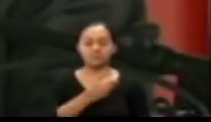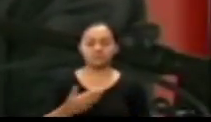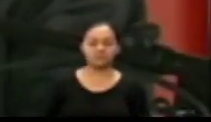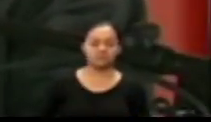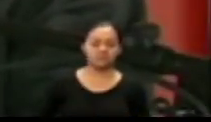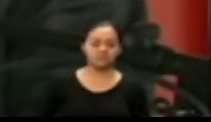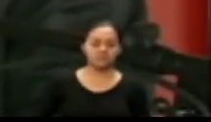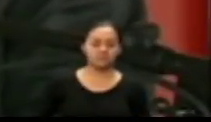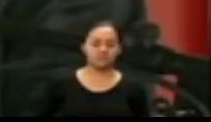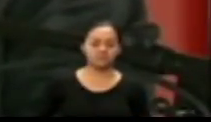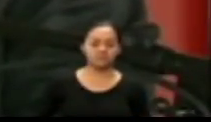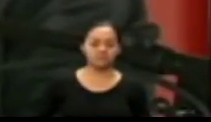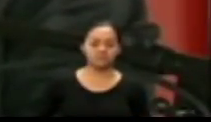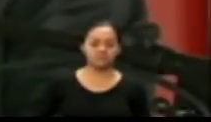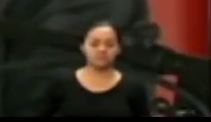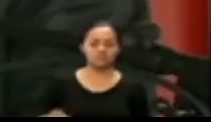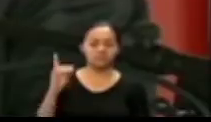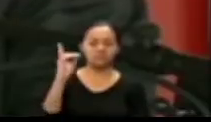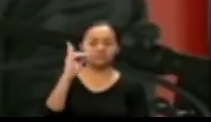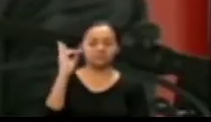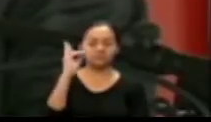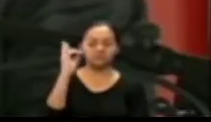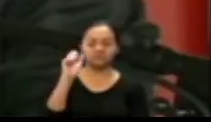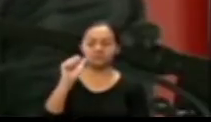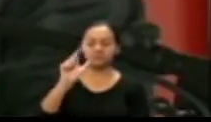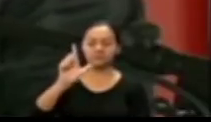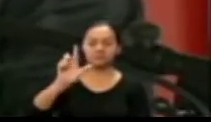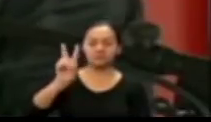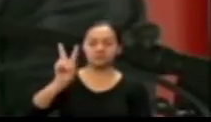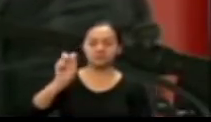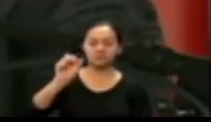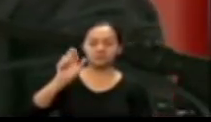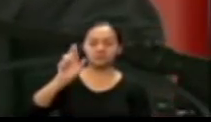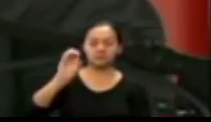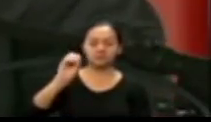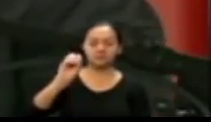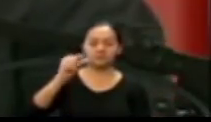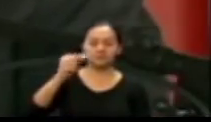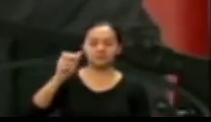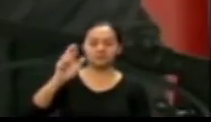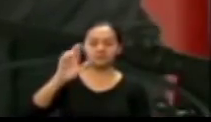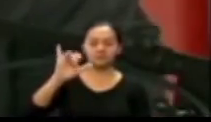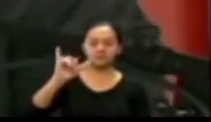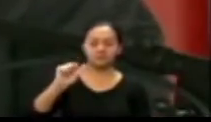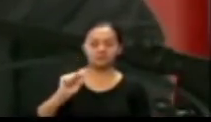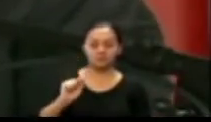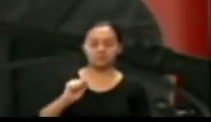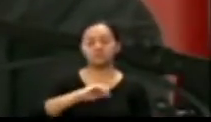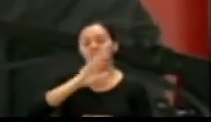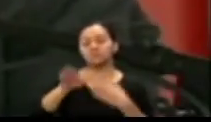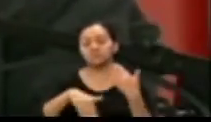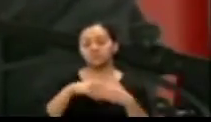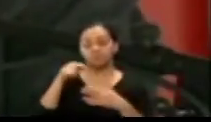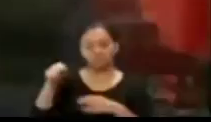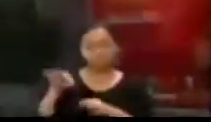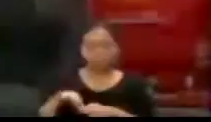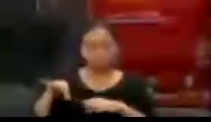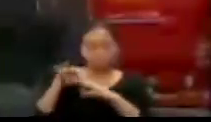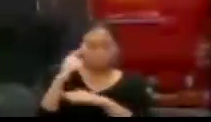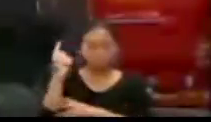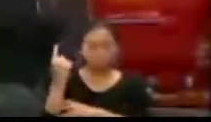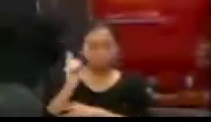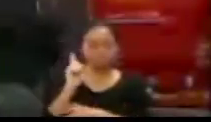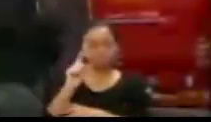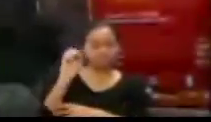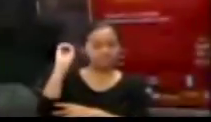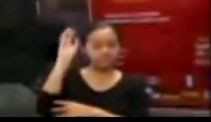del Estado Plurinacional de Bolivia, Álvaro García Liniera. Pero será el punto central de toda esta cita la